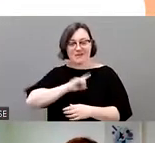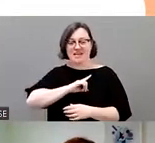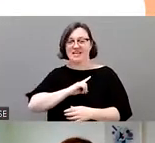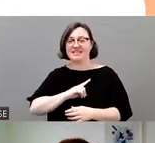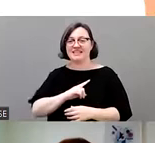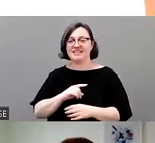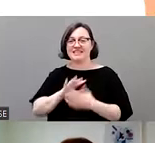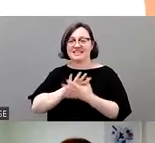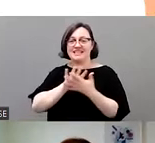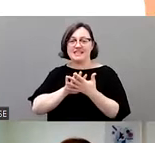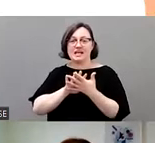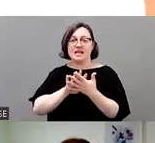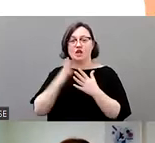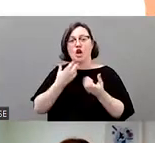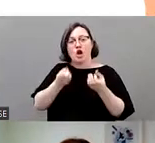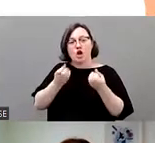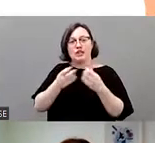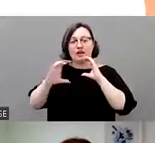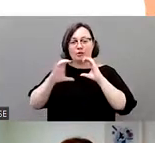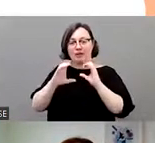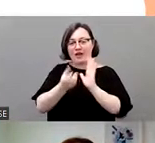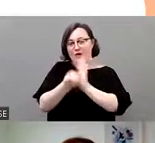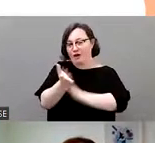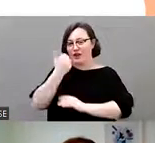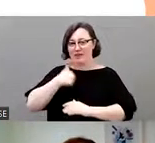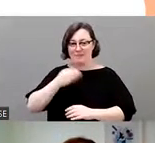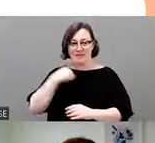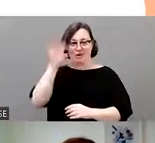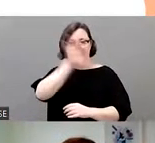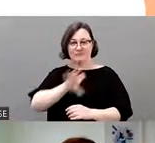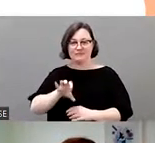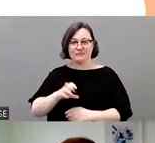y más o menos es lo que os quería contar de la comunicación de Anne.